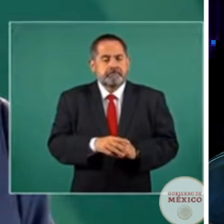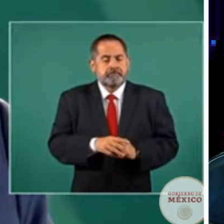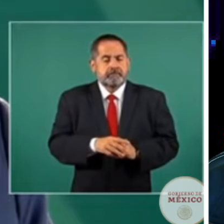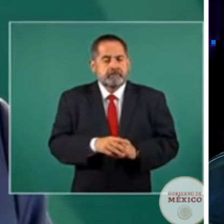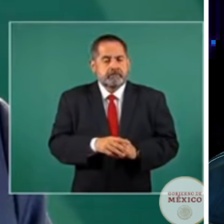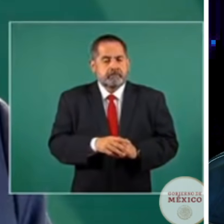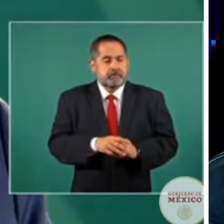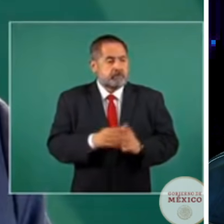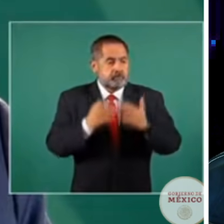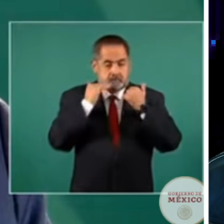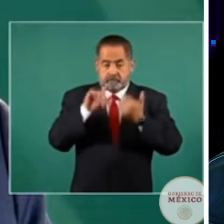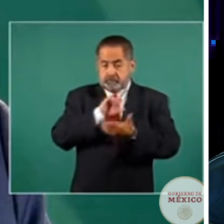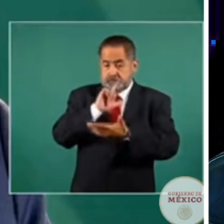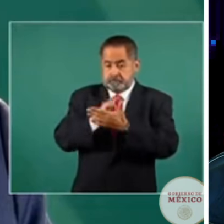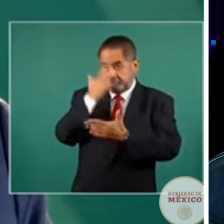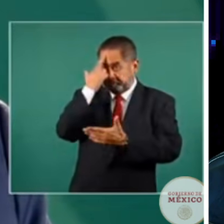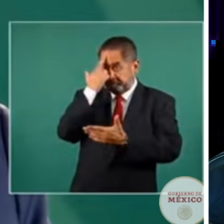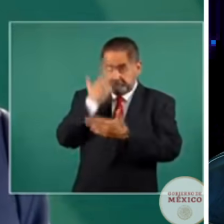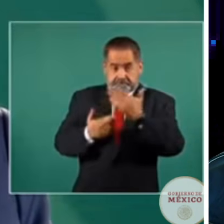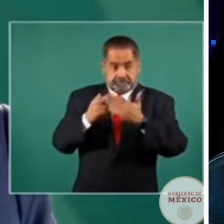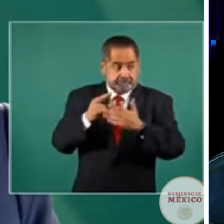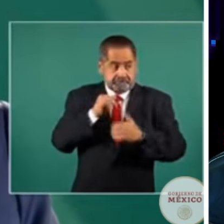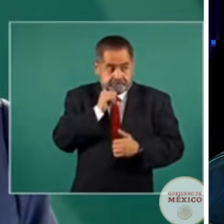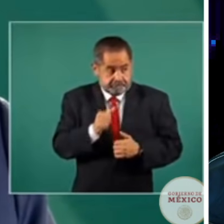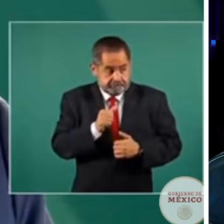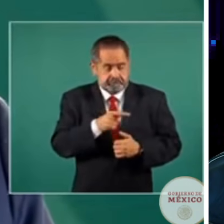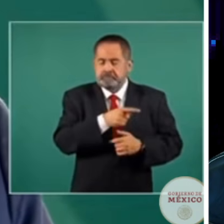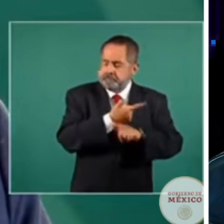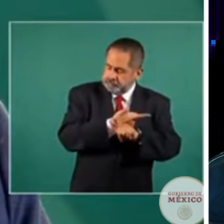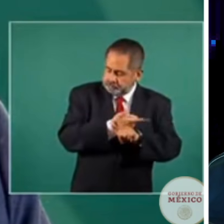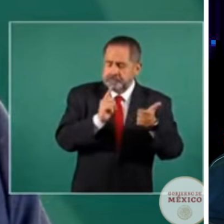y que no hayan cometido delitos graves, van a ser liberados.